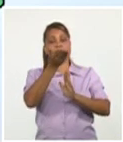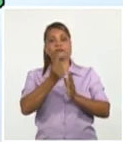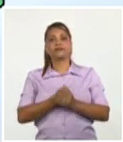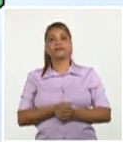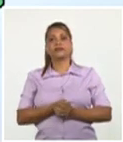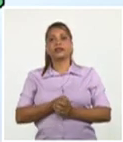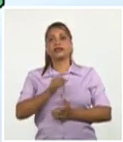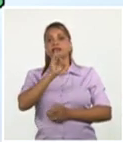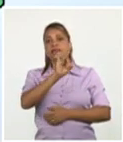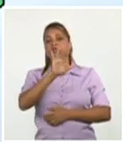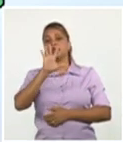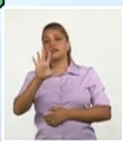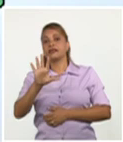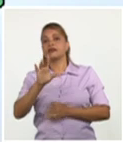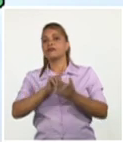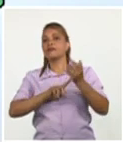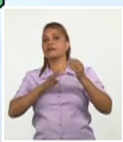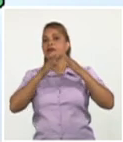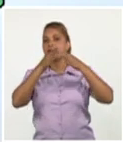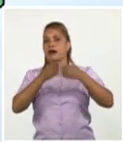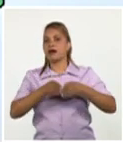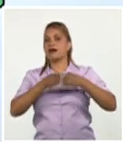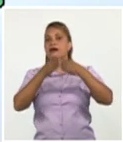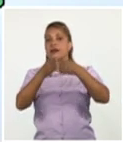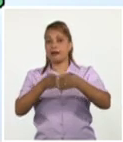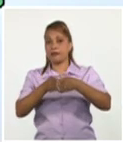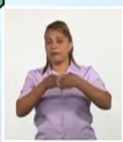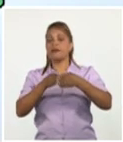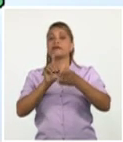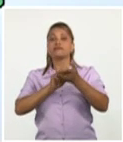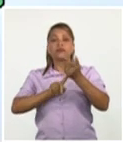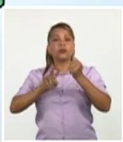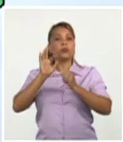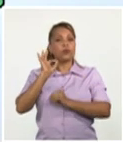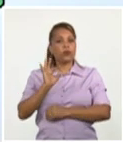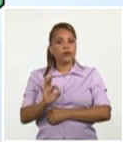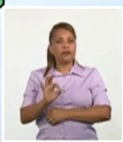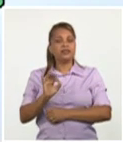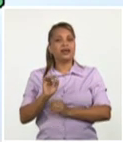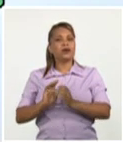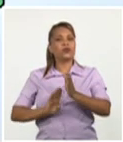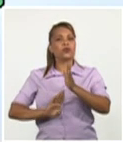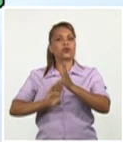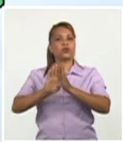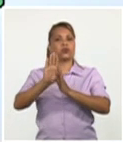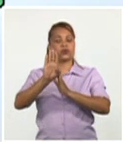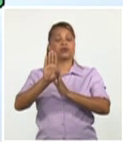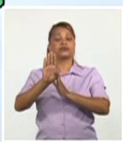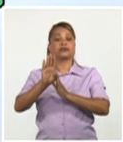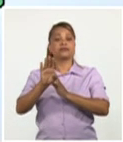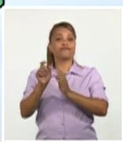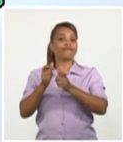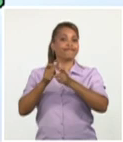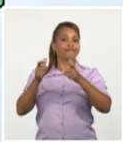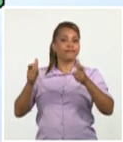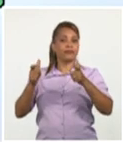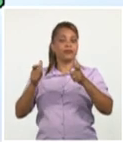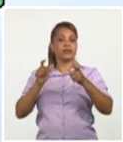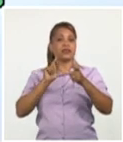75 en Granma, una provincia que ha tenido un incremento muy elevado y en los últimos